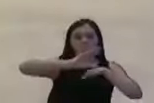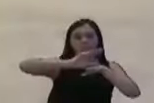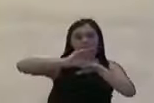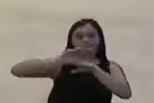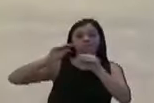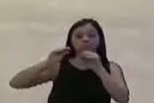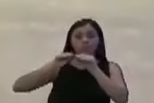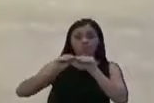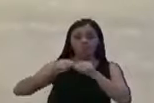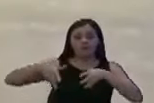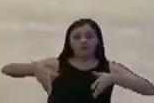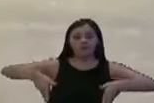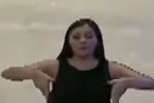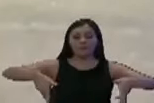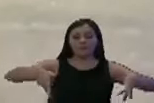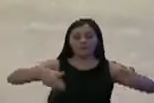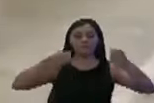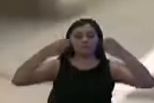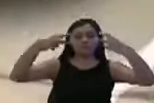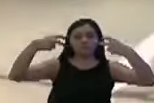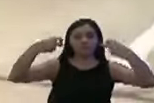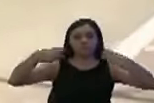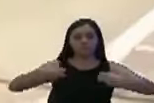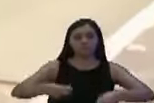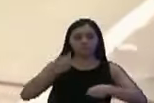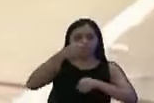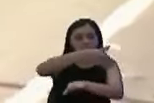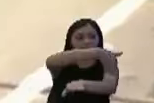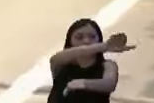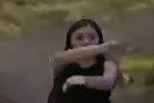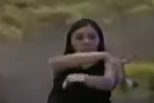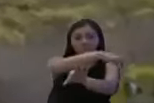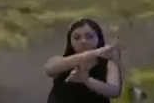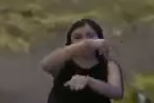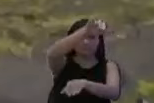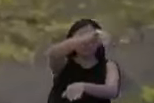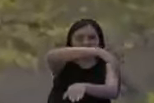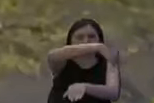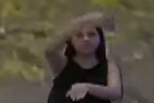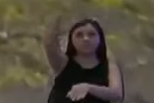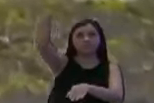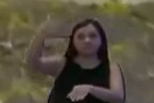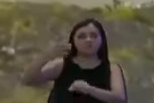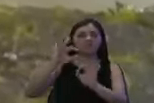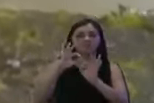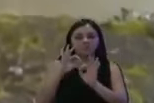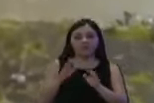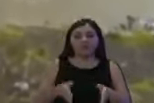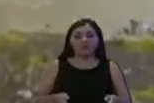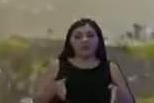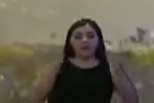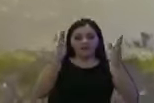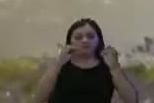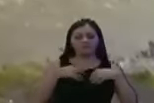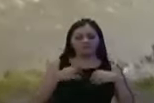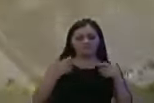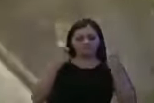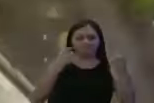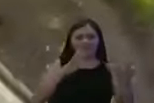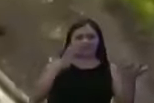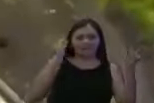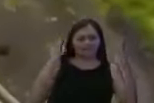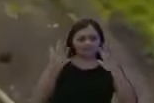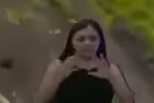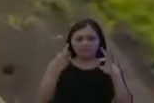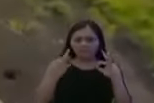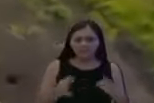alcantarilla sistema de señalización vertical y horizontal una vía de primer nivel como son las vías de la Revolución ciudadana